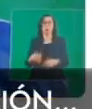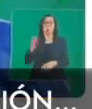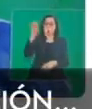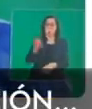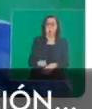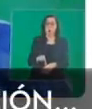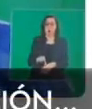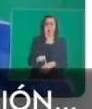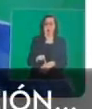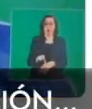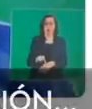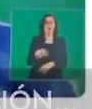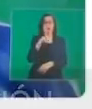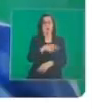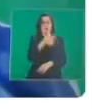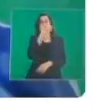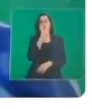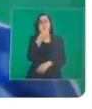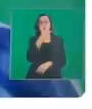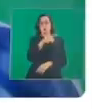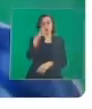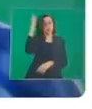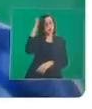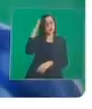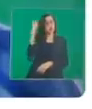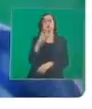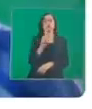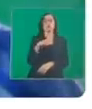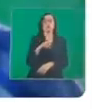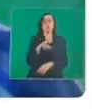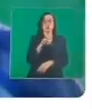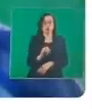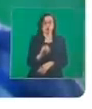día de hoy, el señor Romero de Chan ya presenta